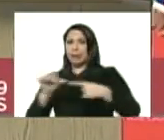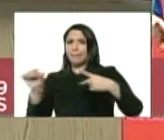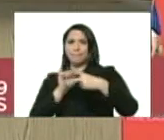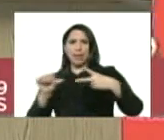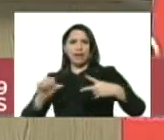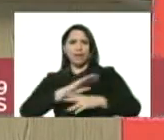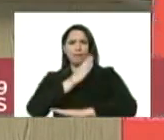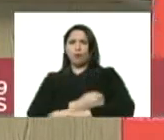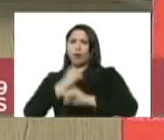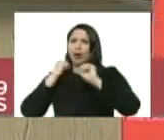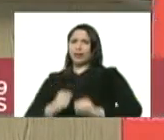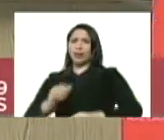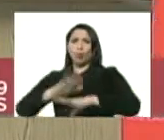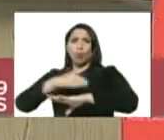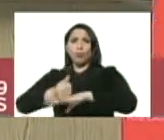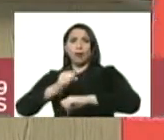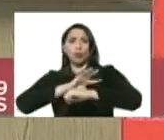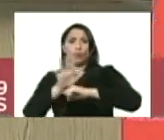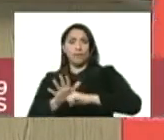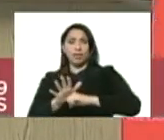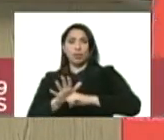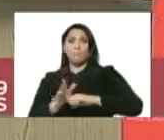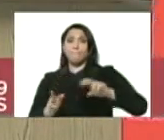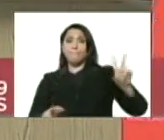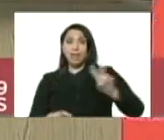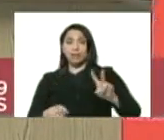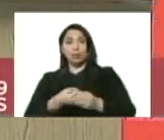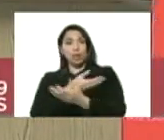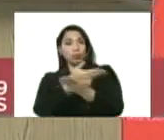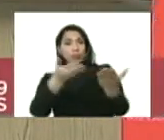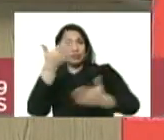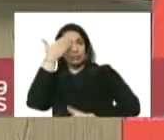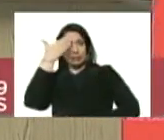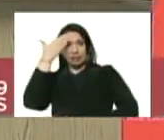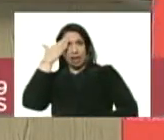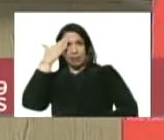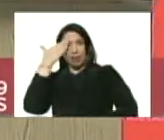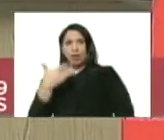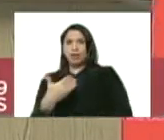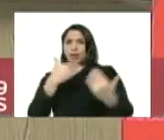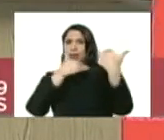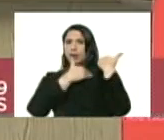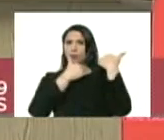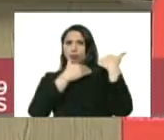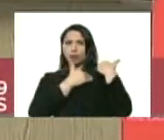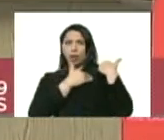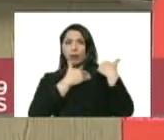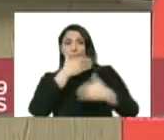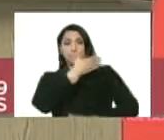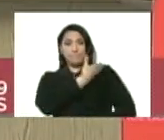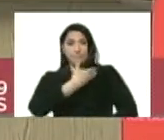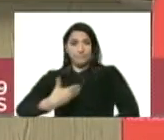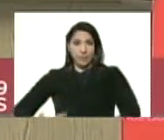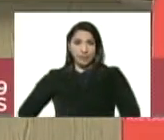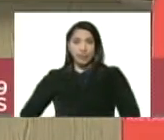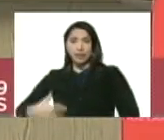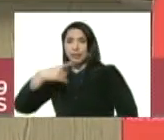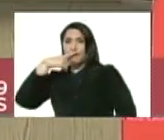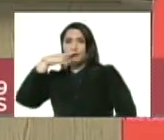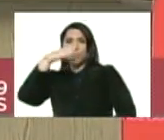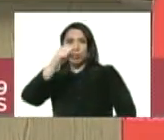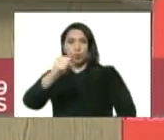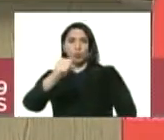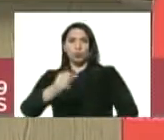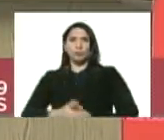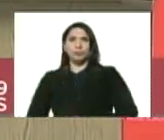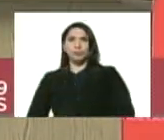el coronavirus. Y Venezuela, como ustedes bien saben, responsablemente el presidente Nicolás Maduro